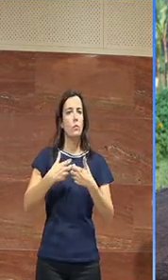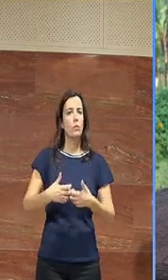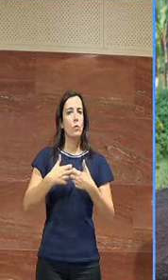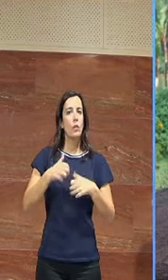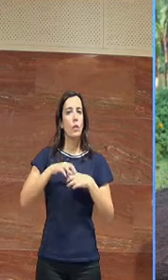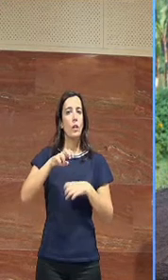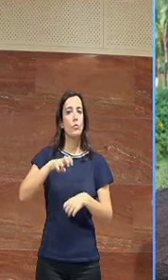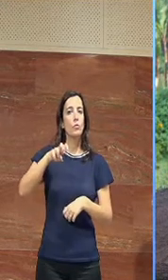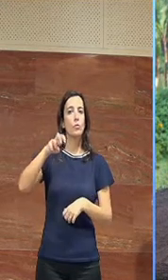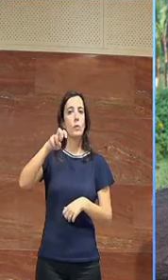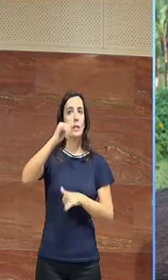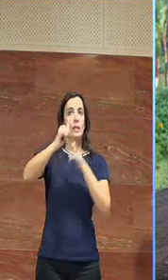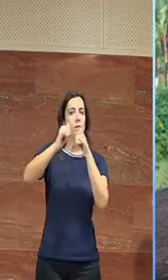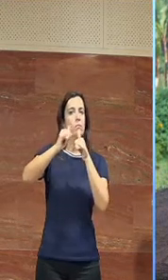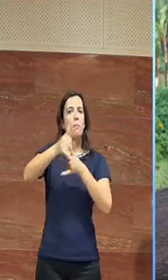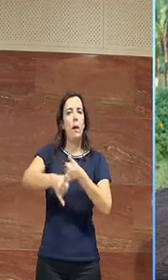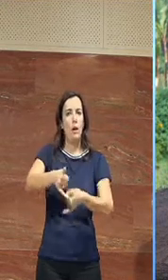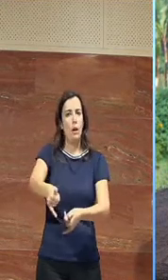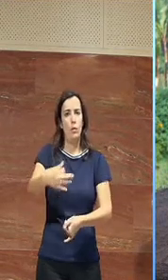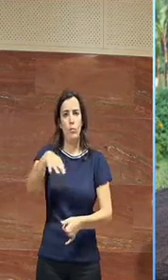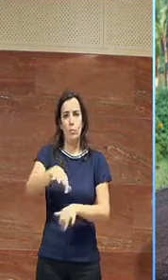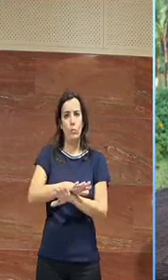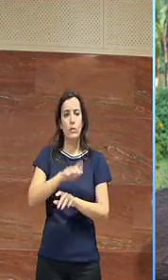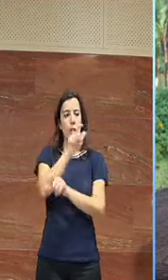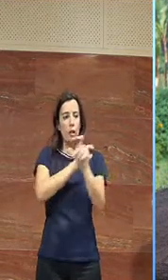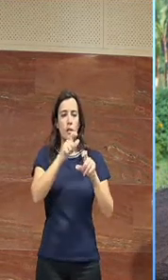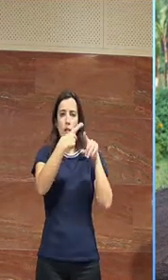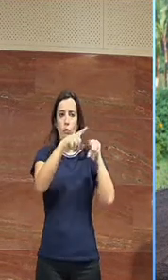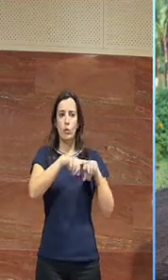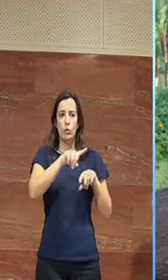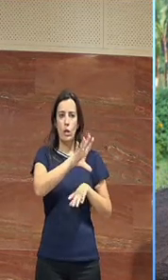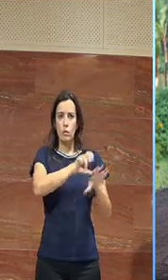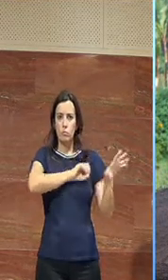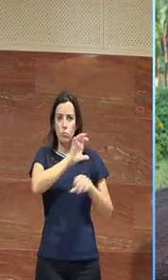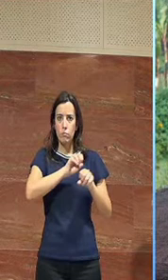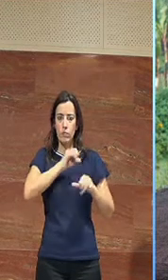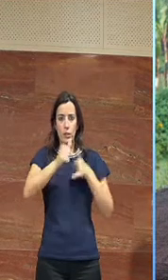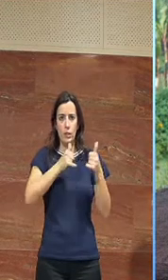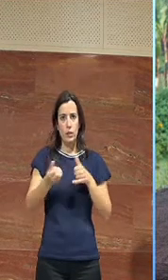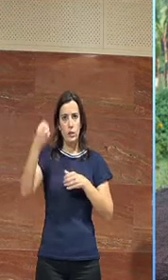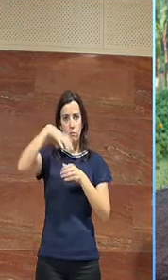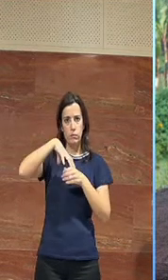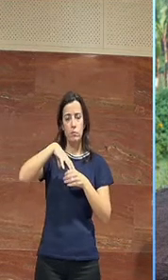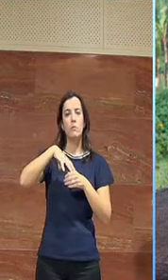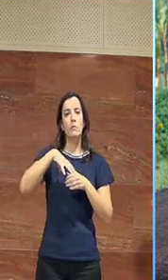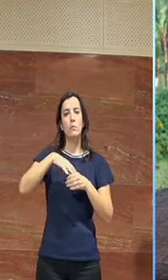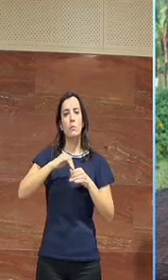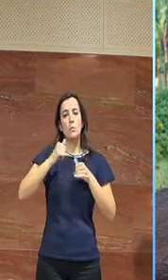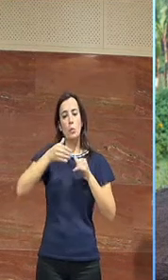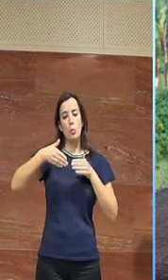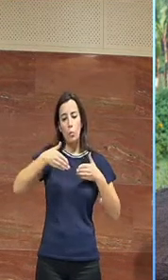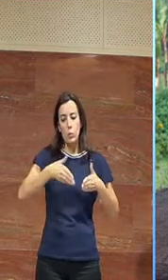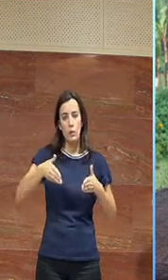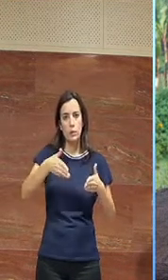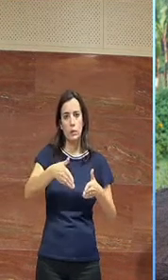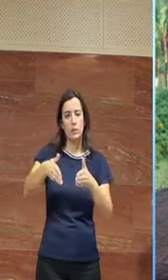bajar. La gente que recoge sus mercancías las monta en esa bicicleta y van bajando las cuestas, pues en pendientes, las